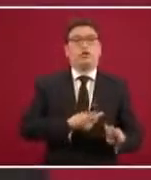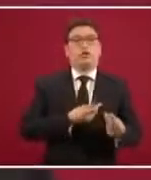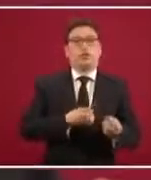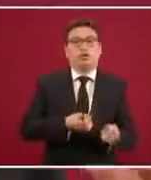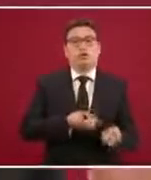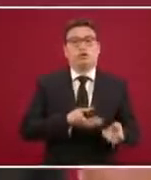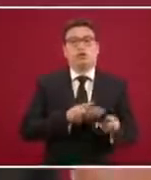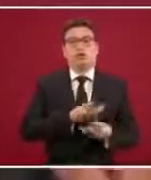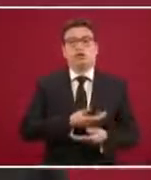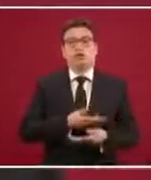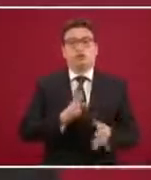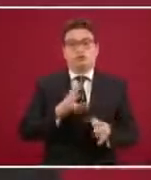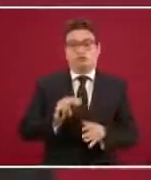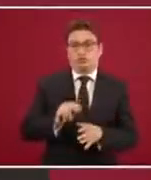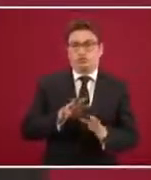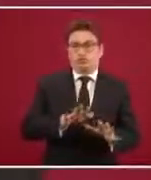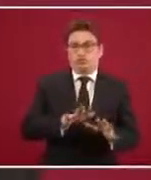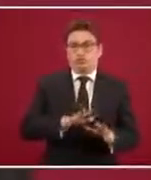aguantemos